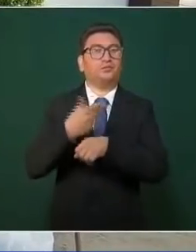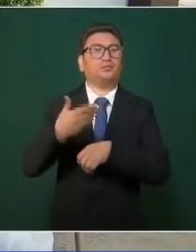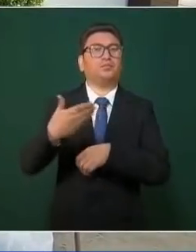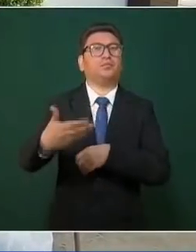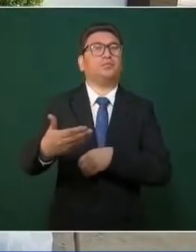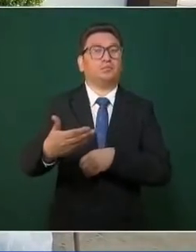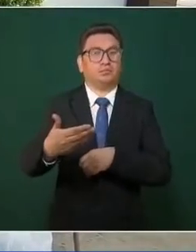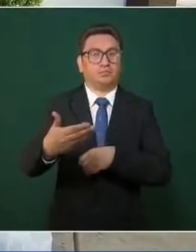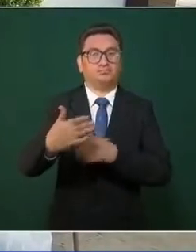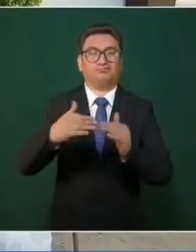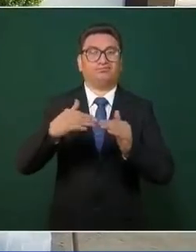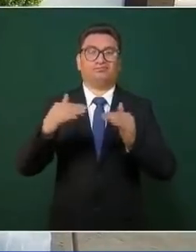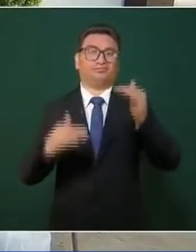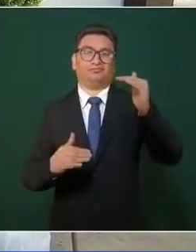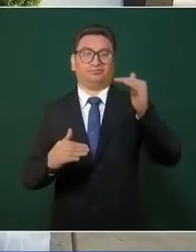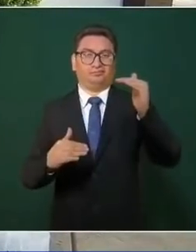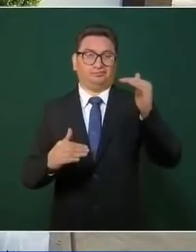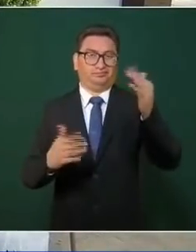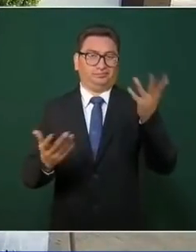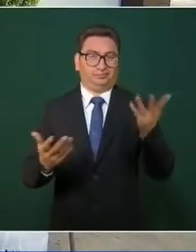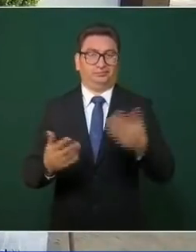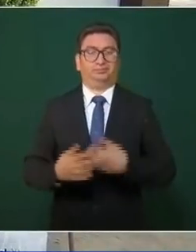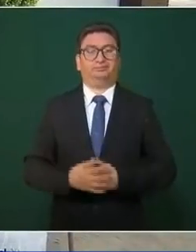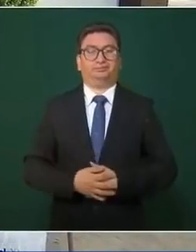Pues la desigualdad,